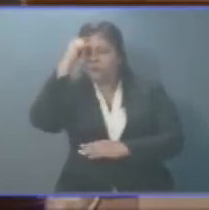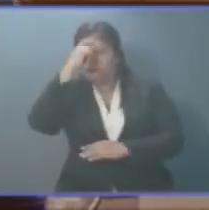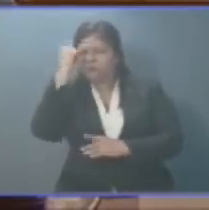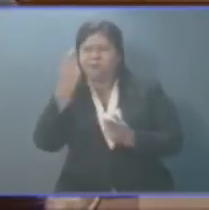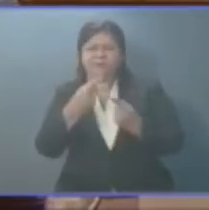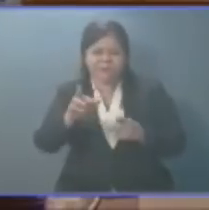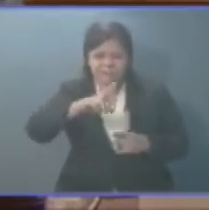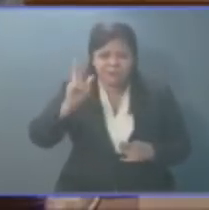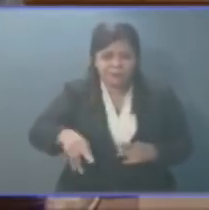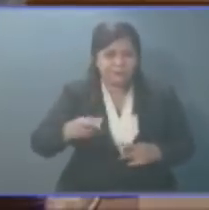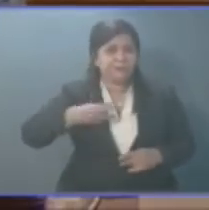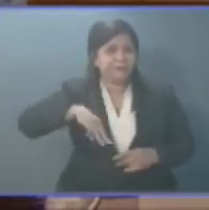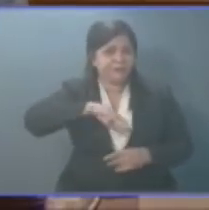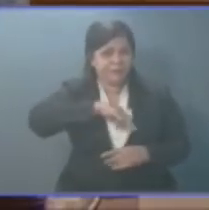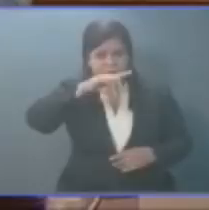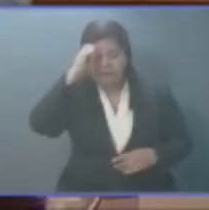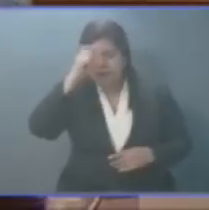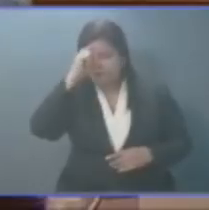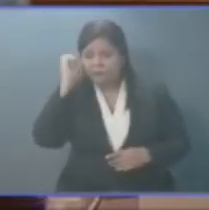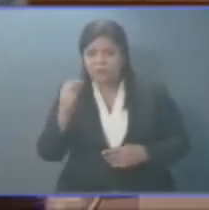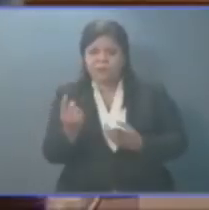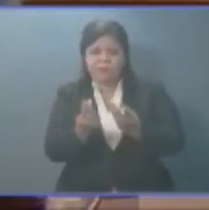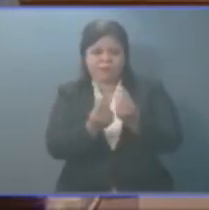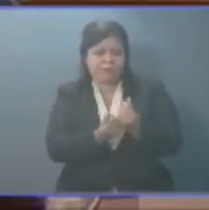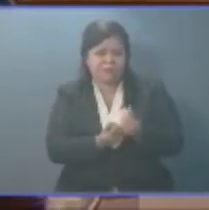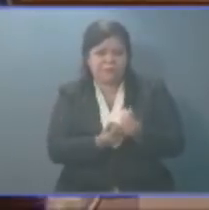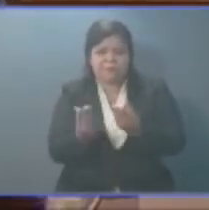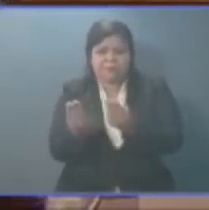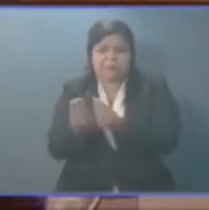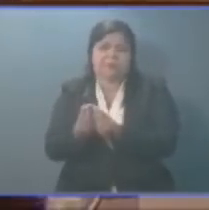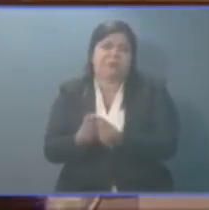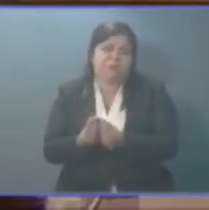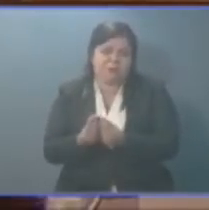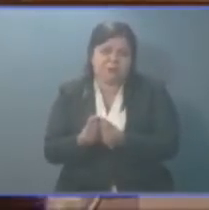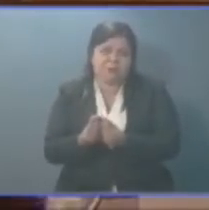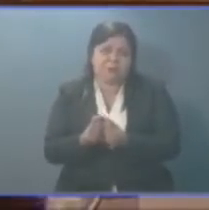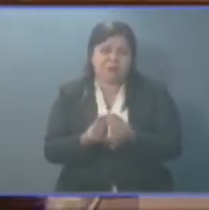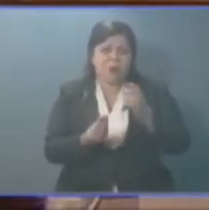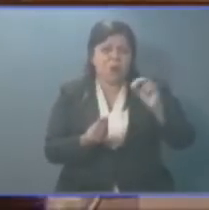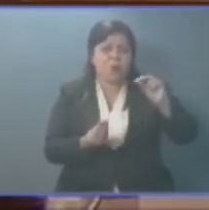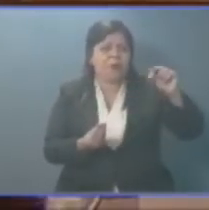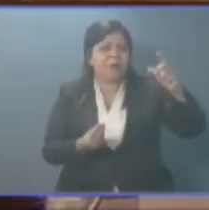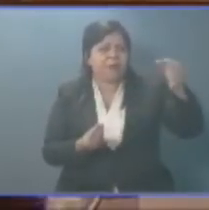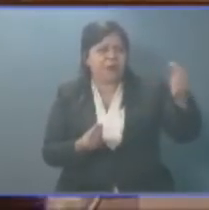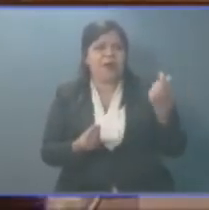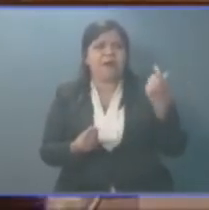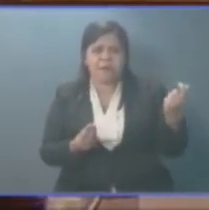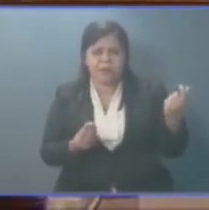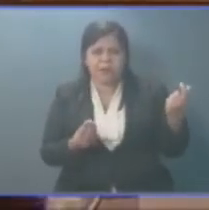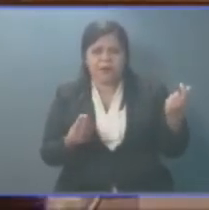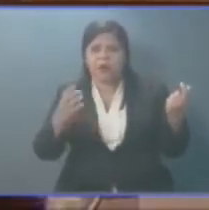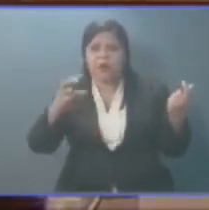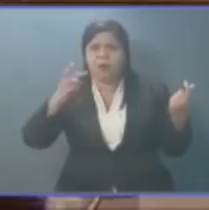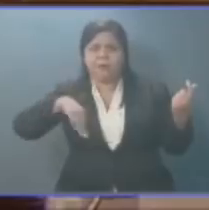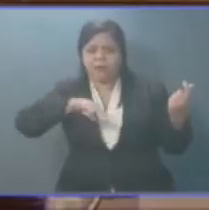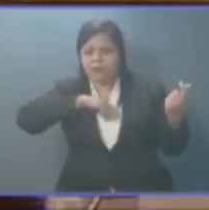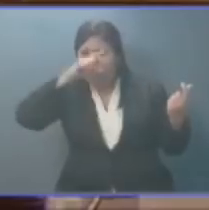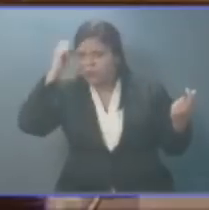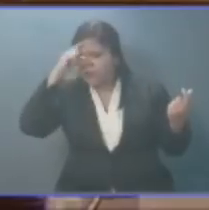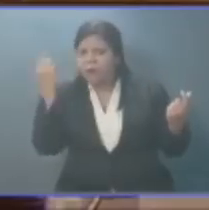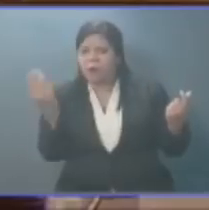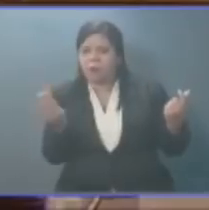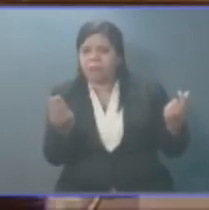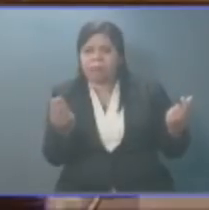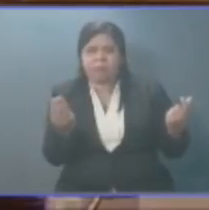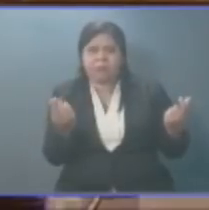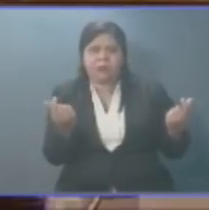han tenido un Ministerio de Trabajo que tiene más dinero una ONG que el mismo Ministerio de Trabajo. muestran en términos de discurso una cosa y